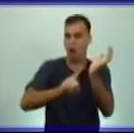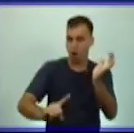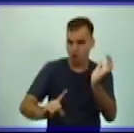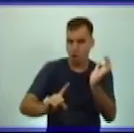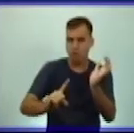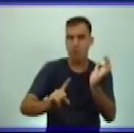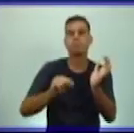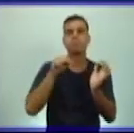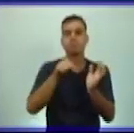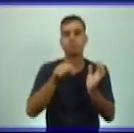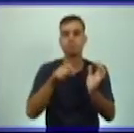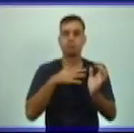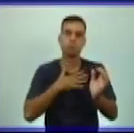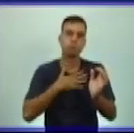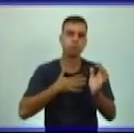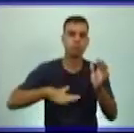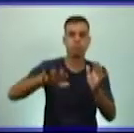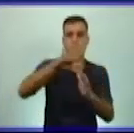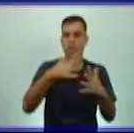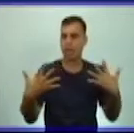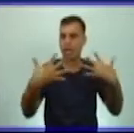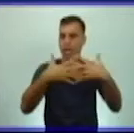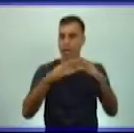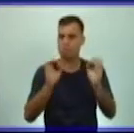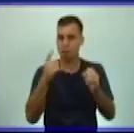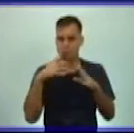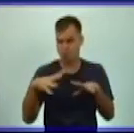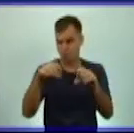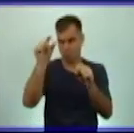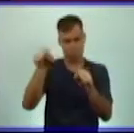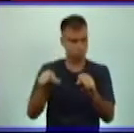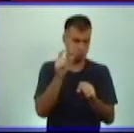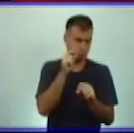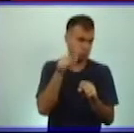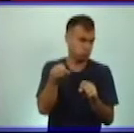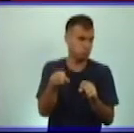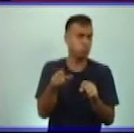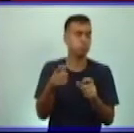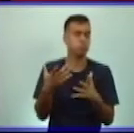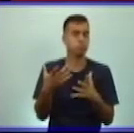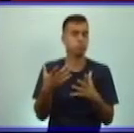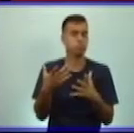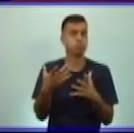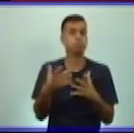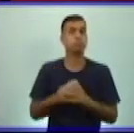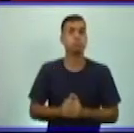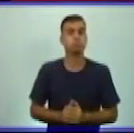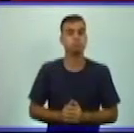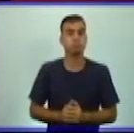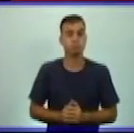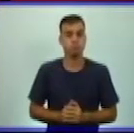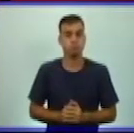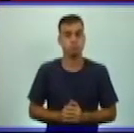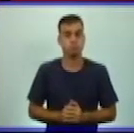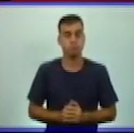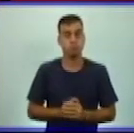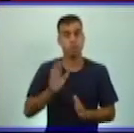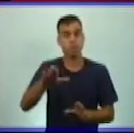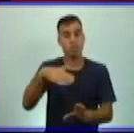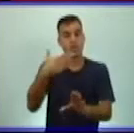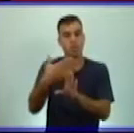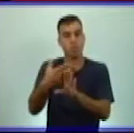asociado, descubrimiento efectuado por Oester, dio idea a Michael Faraday